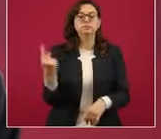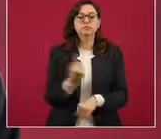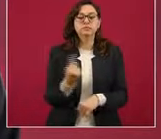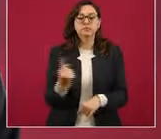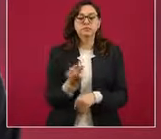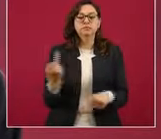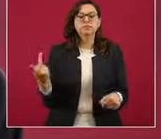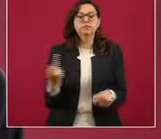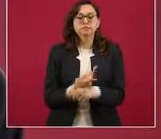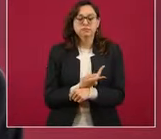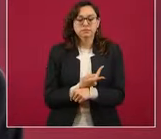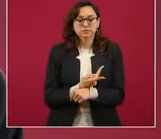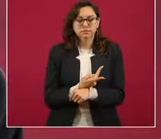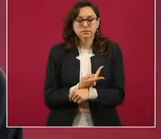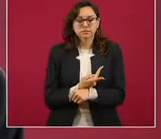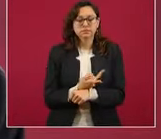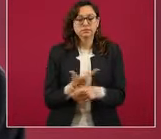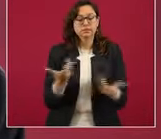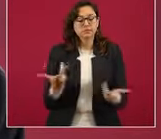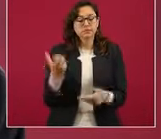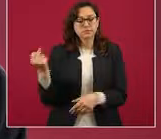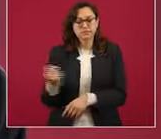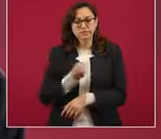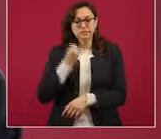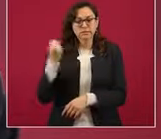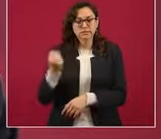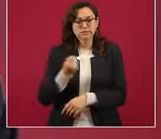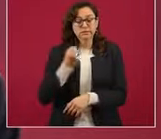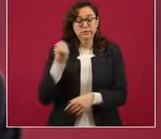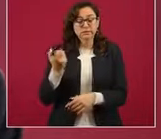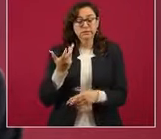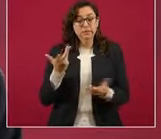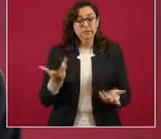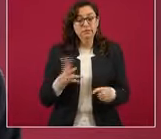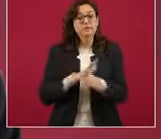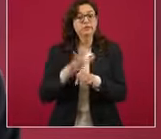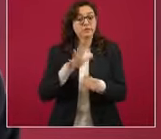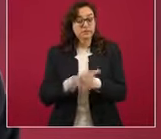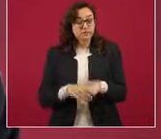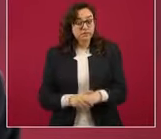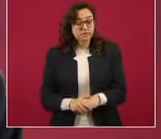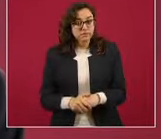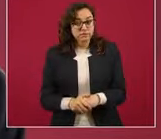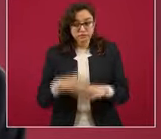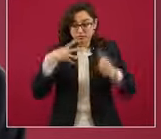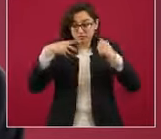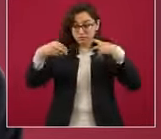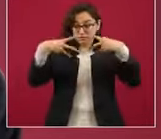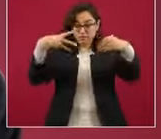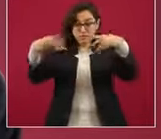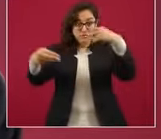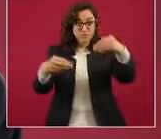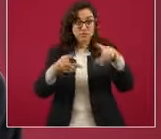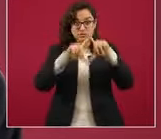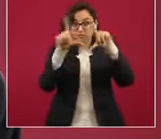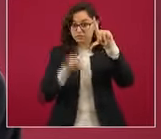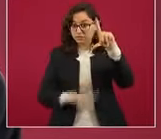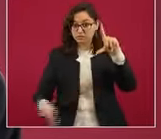no afecta afortunadamente parejo a todo el país la